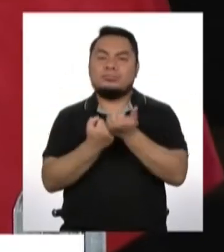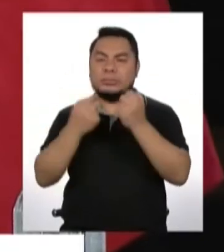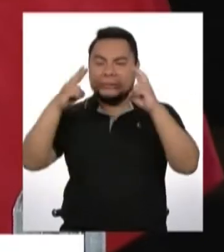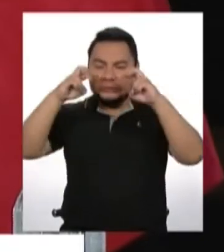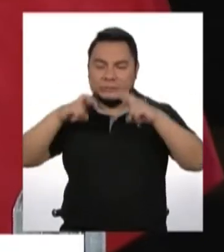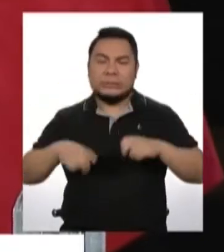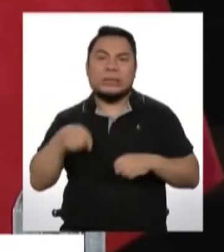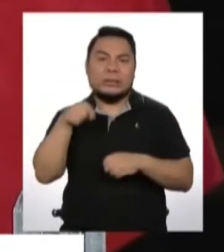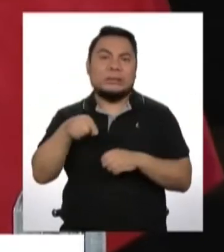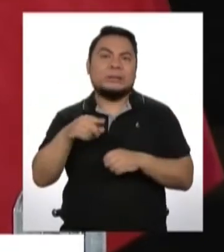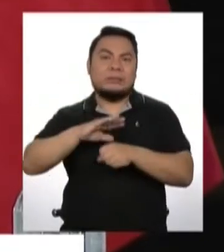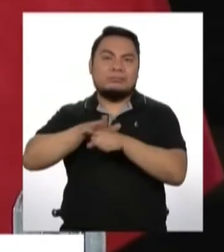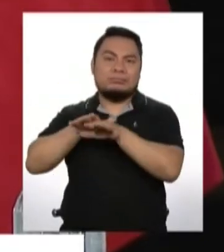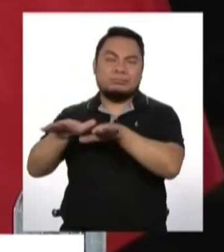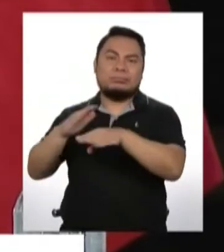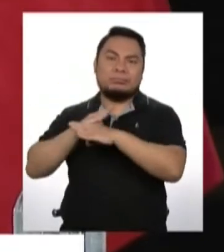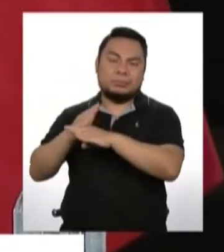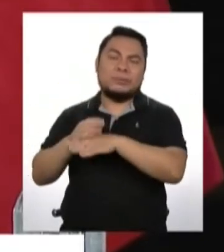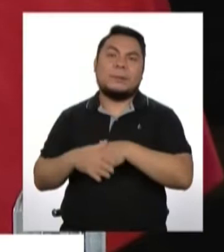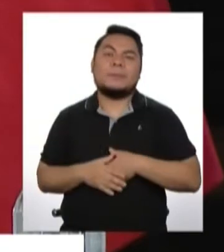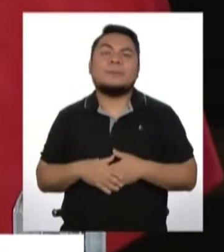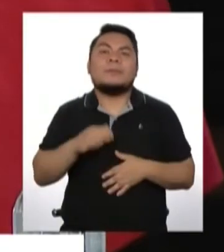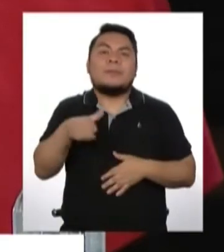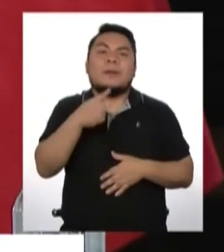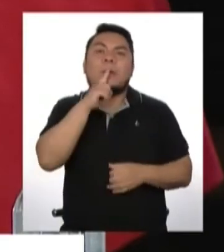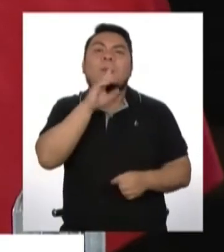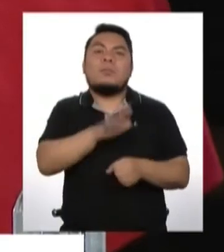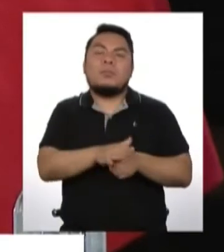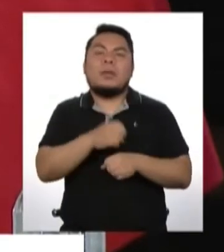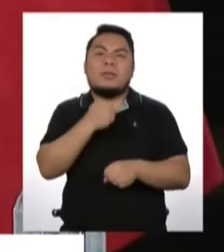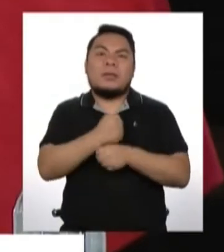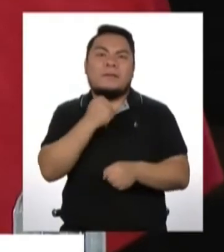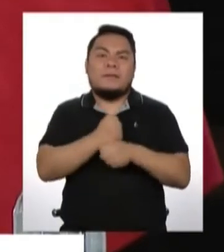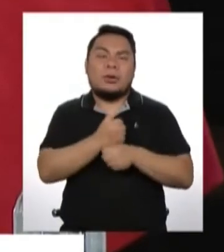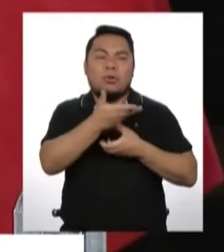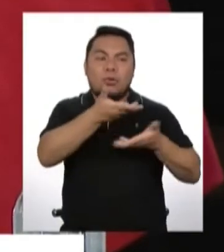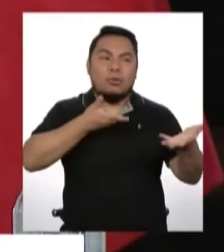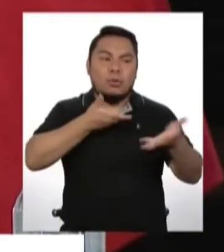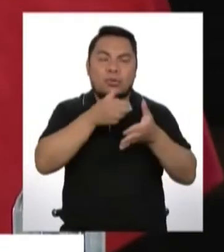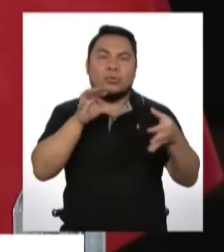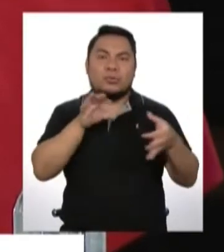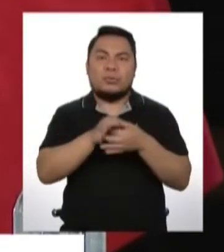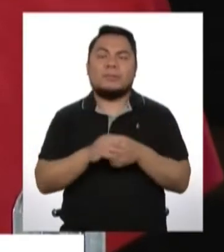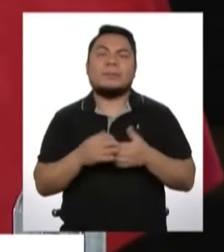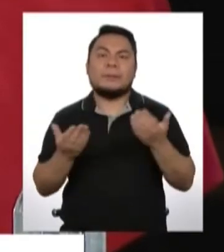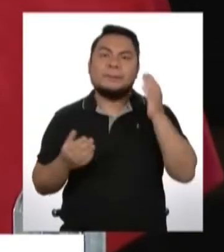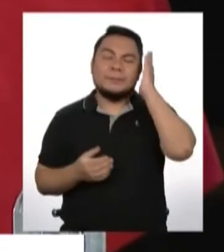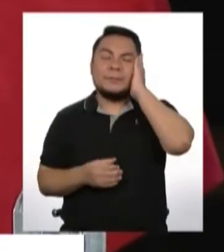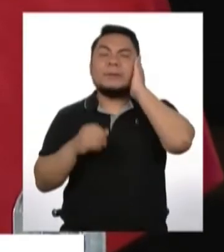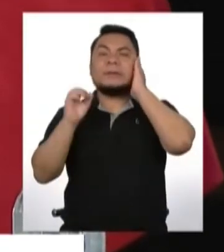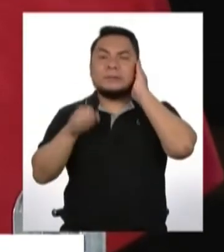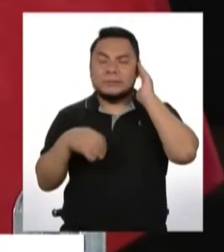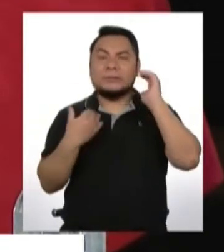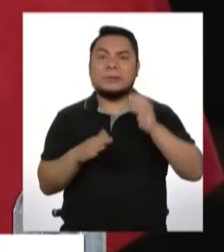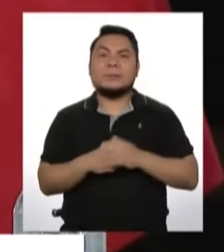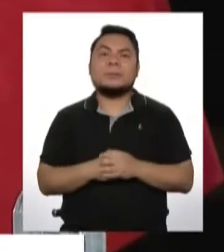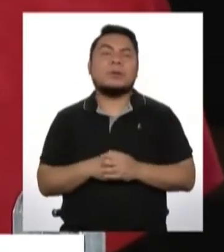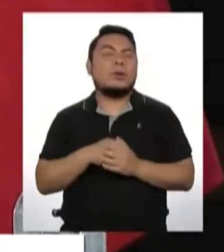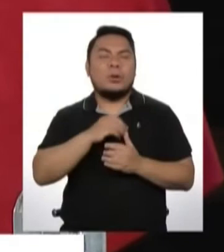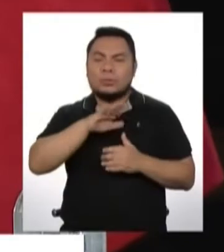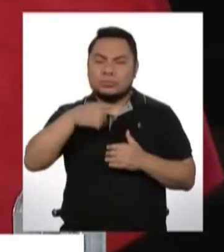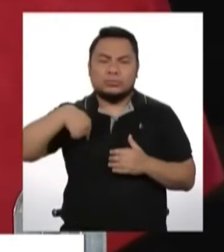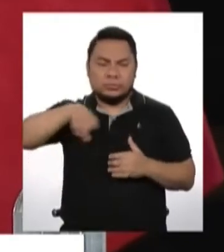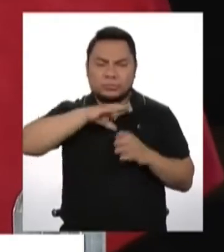esta epidemia y hay el compromiso de trabajar muy coordinadamente. Así que estamos recurriendo a todo el